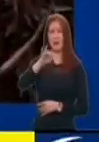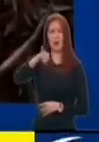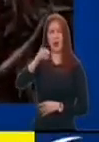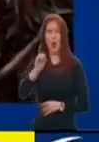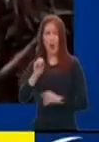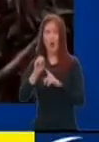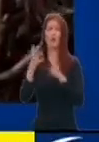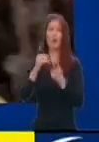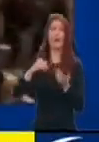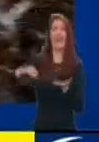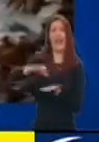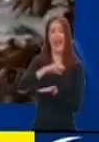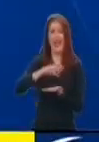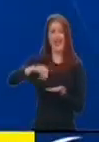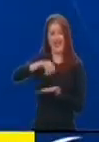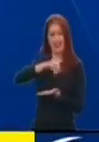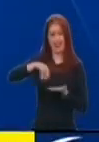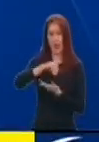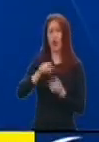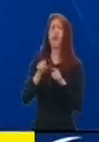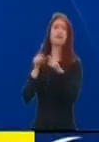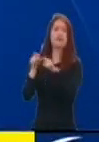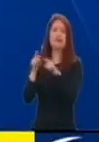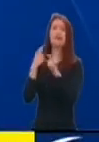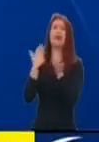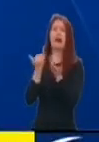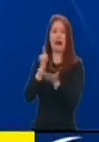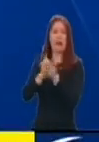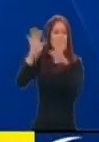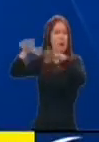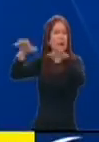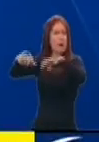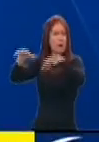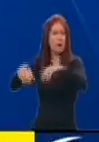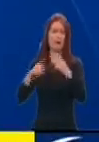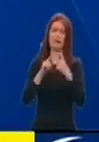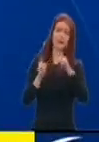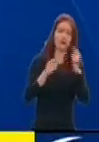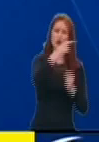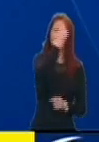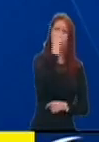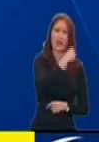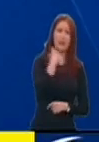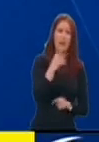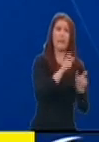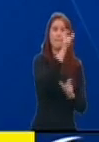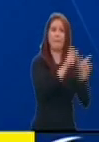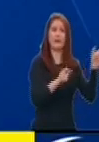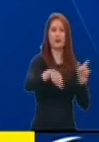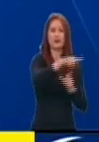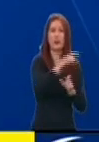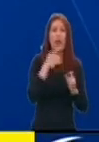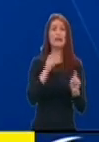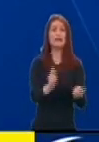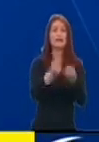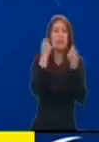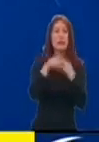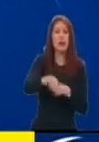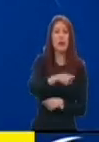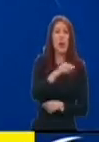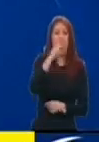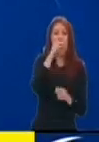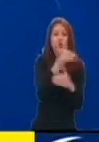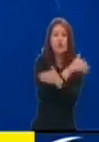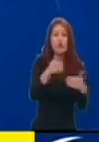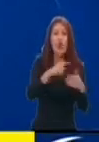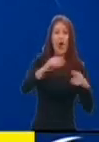Varias viviendas de la población fueron arrasadas. Y en Soledad, un grupo de ciudadanos alcanzó a rescatar un menor que se lo llevaba un